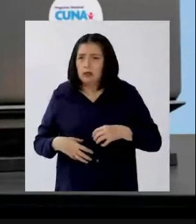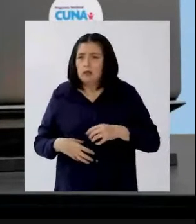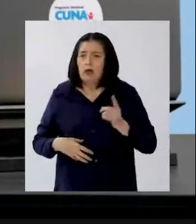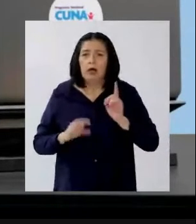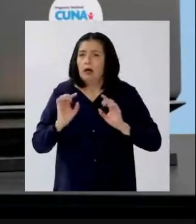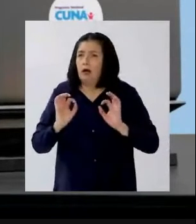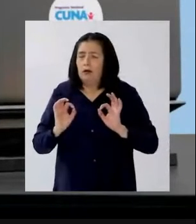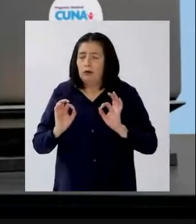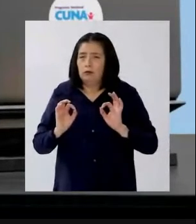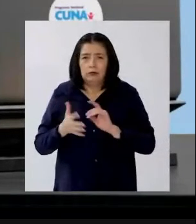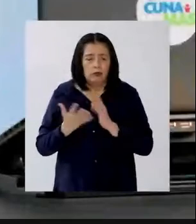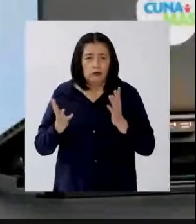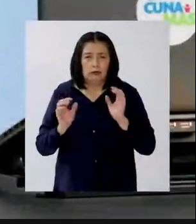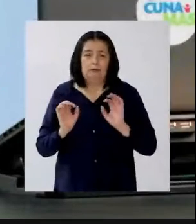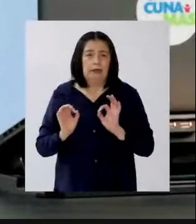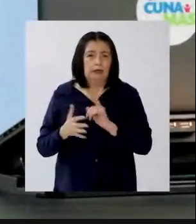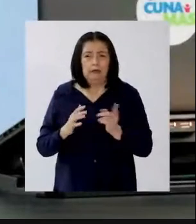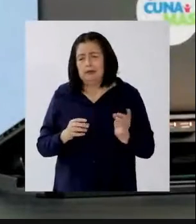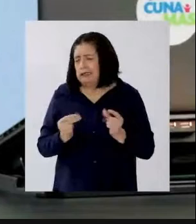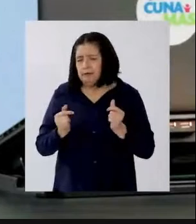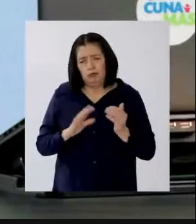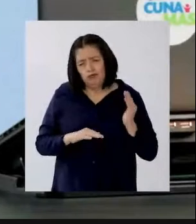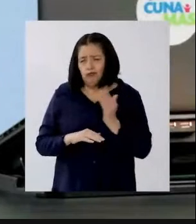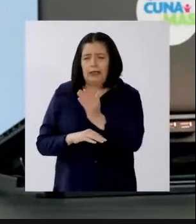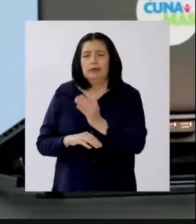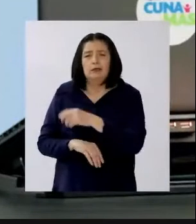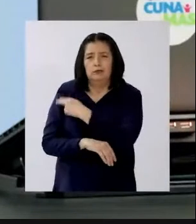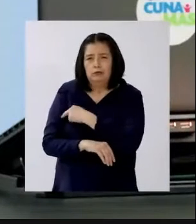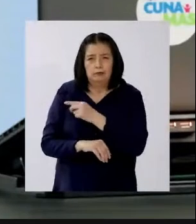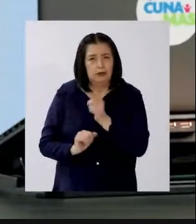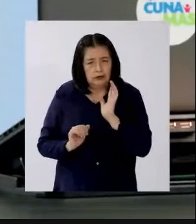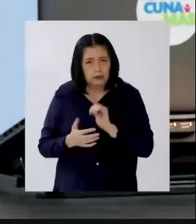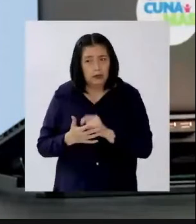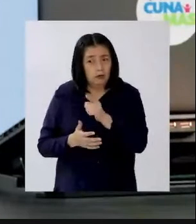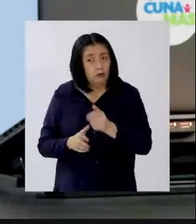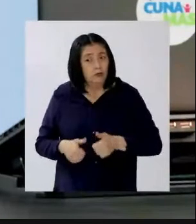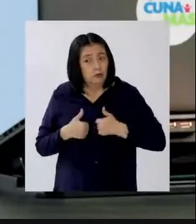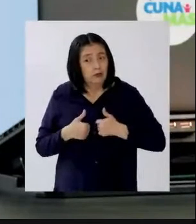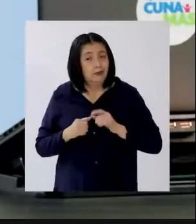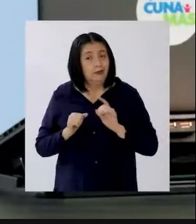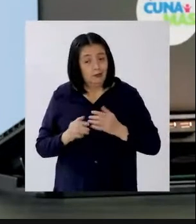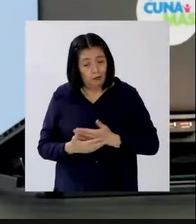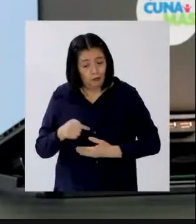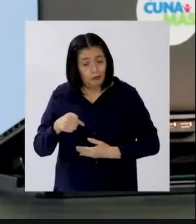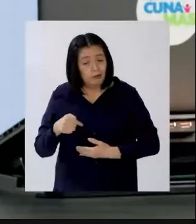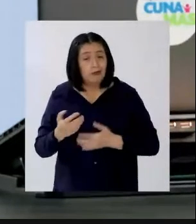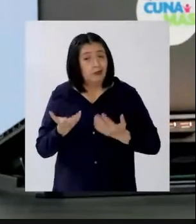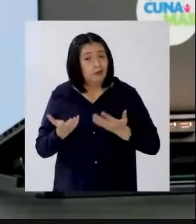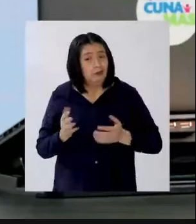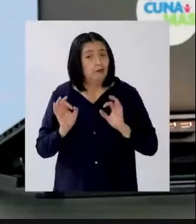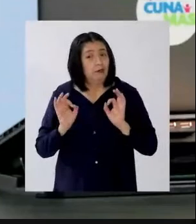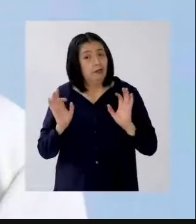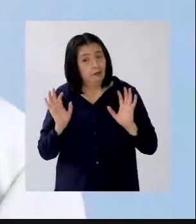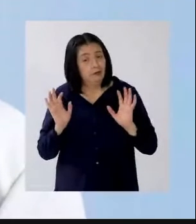alarma que hemos visto hoy, ve inmediatamente al centro de salud. Tu vida y la de tu bebé pueden estar en